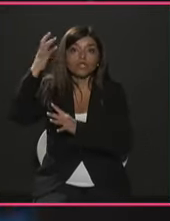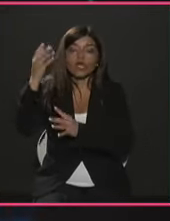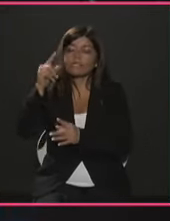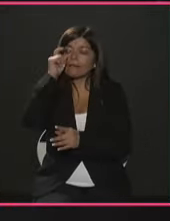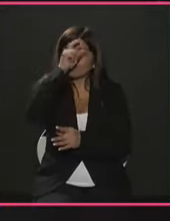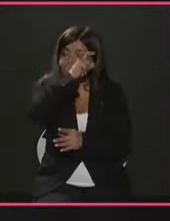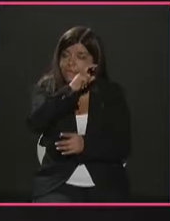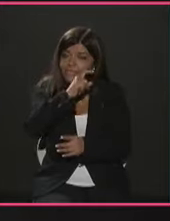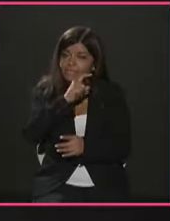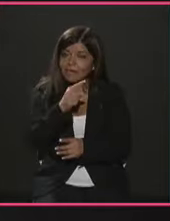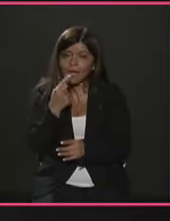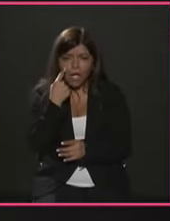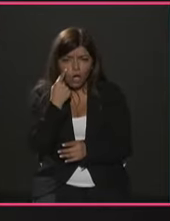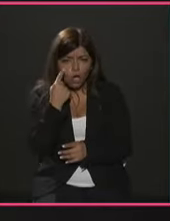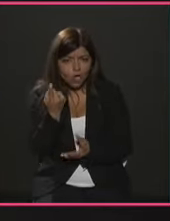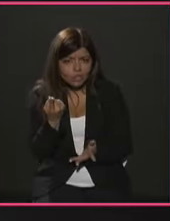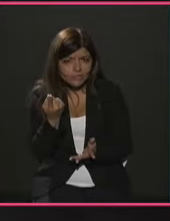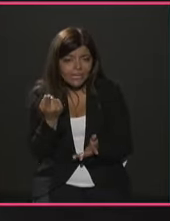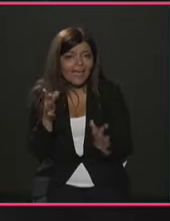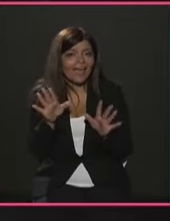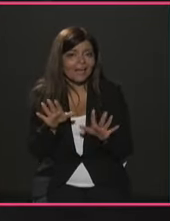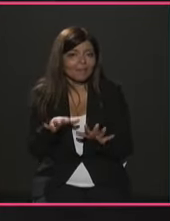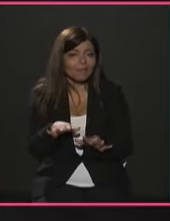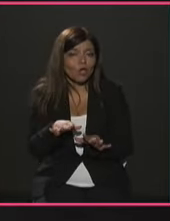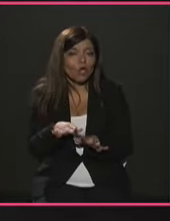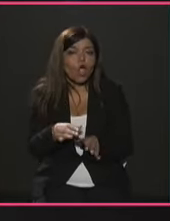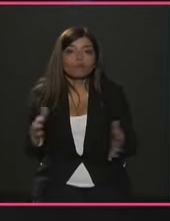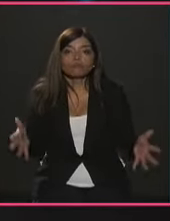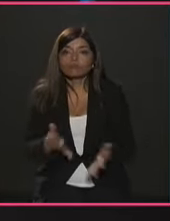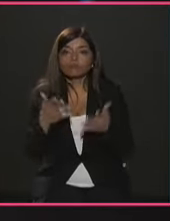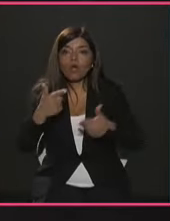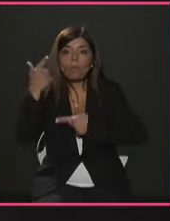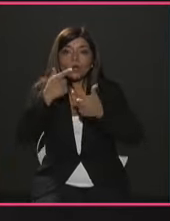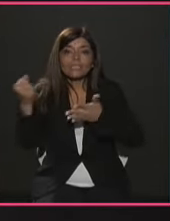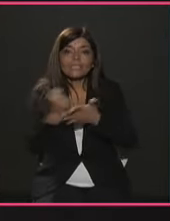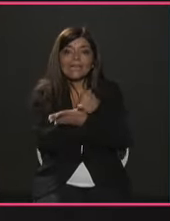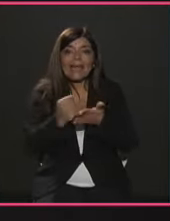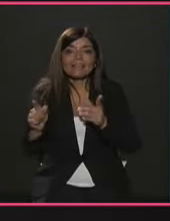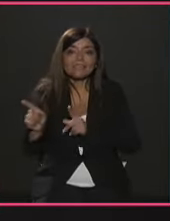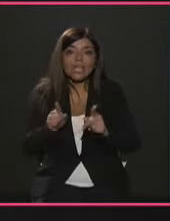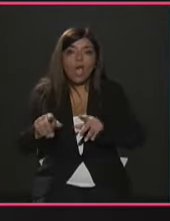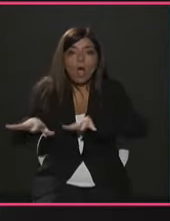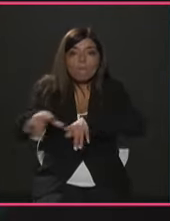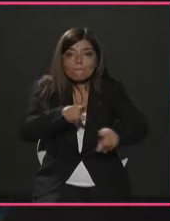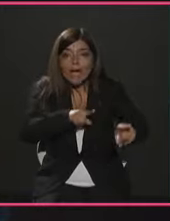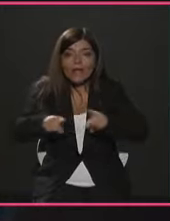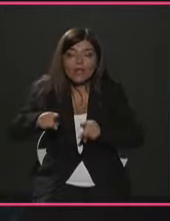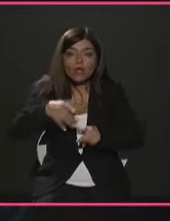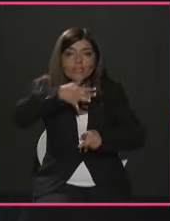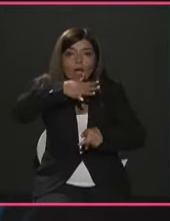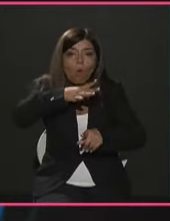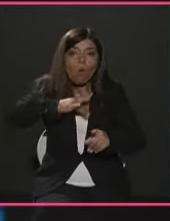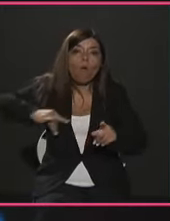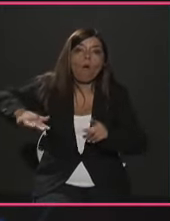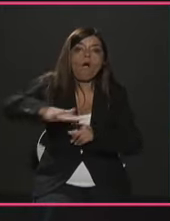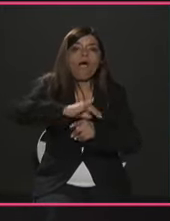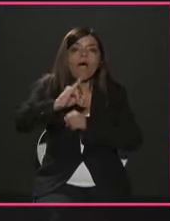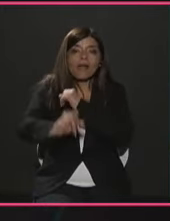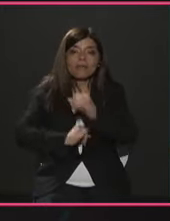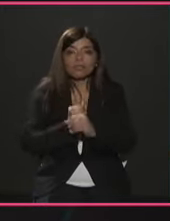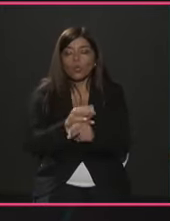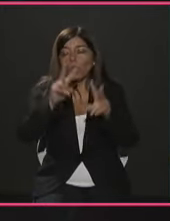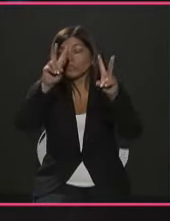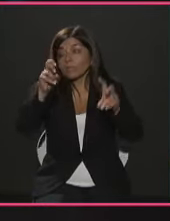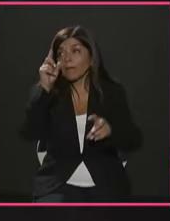difícil le suena o no le suena esto además es impulsora de políticas de gestión y manejo de agua a nivel internacional un tema